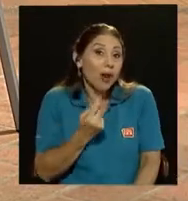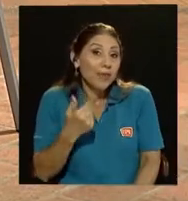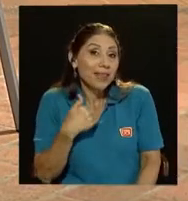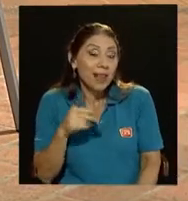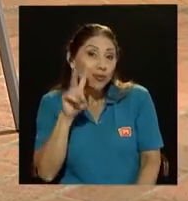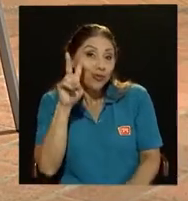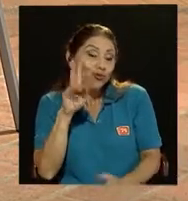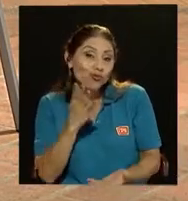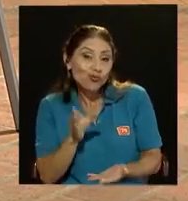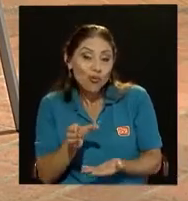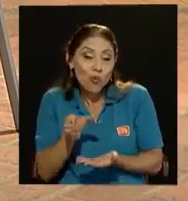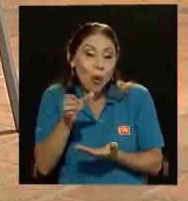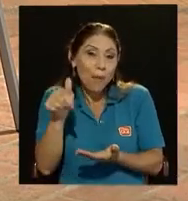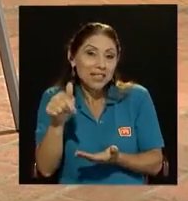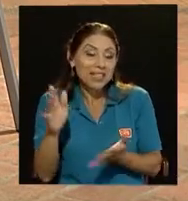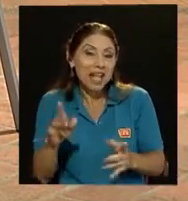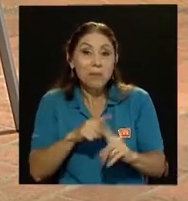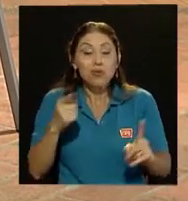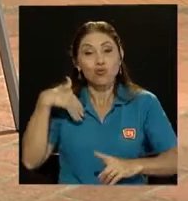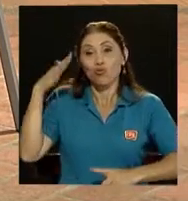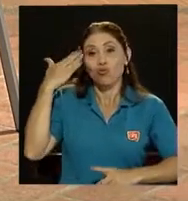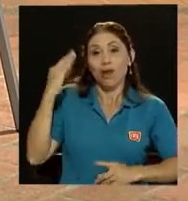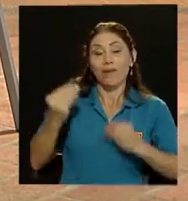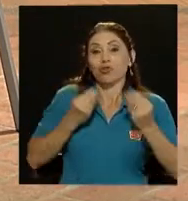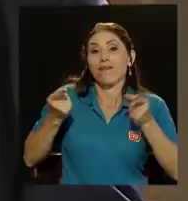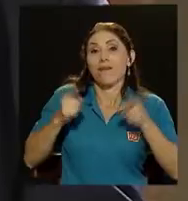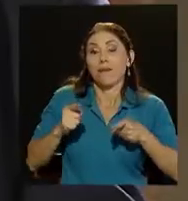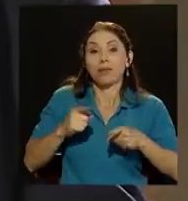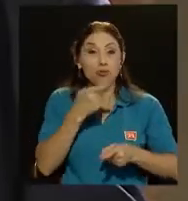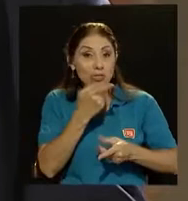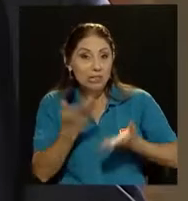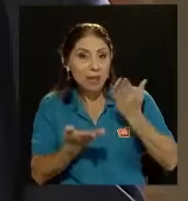sabemos, pero por favor, don Ingo, no sé si tiene algún comentario al respecto.